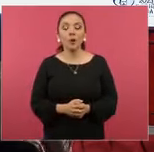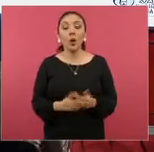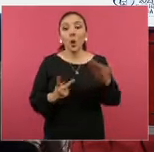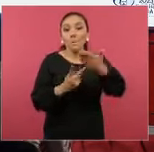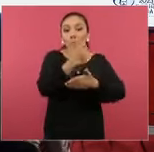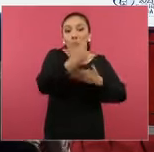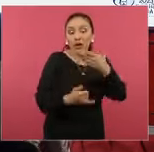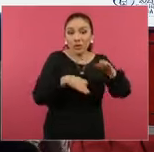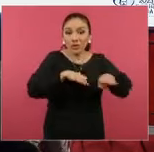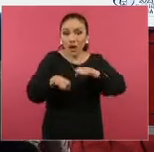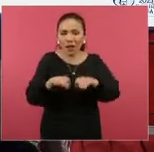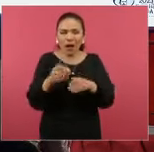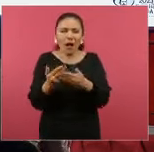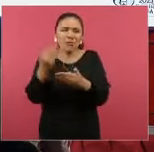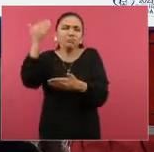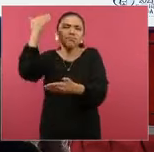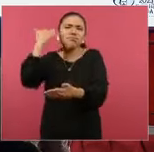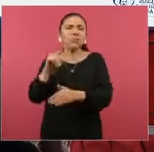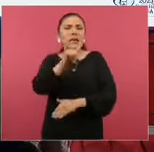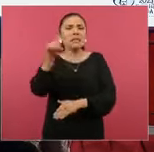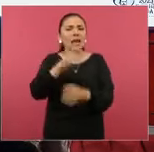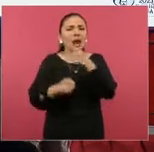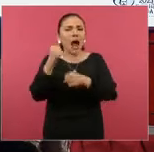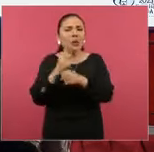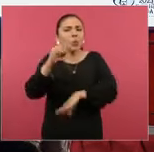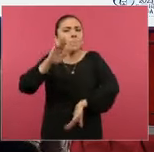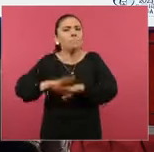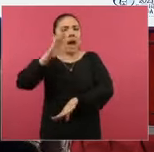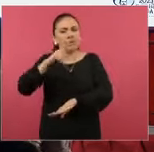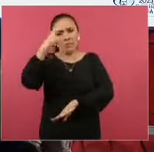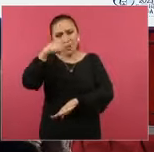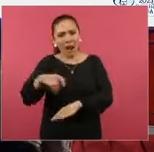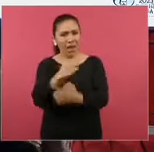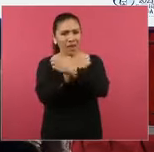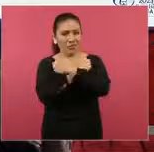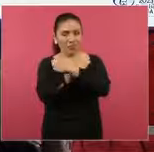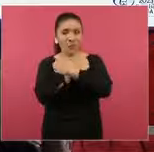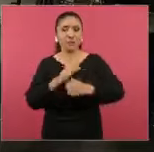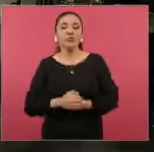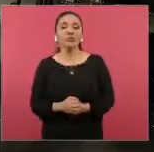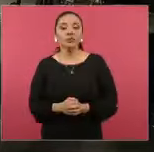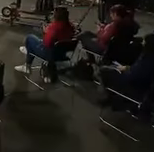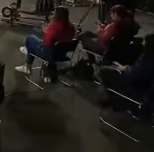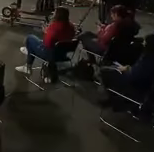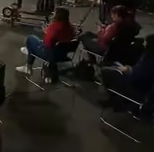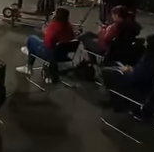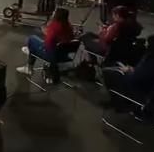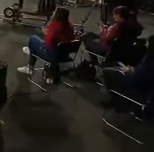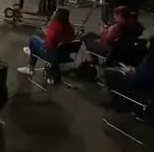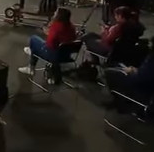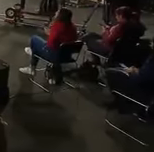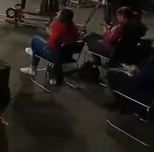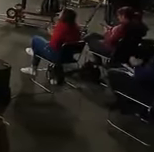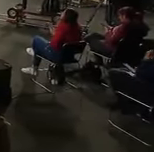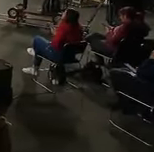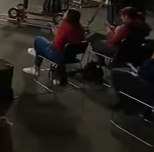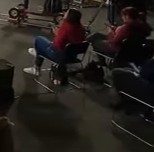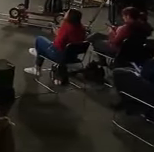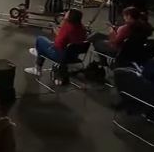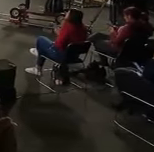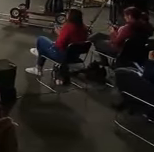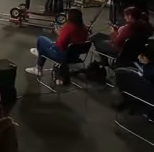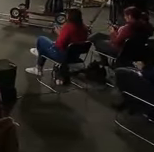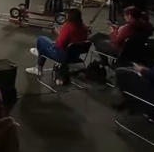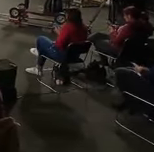tiene más de un siglo en el campo educativo. Se utiliza en muchas partes del mundo e incluso